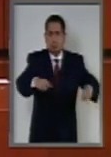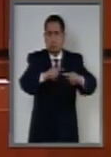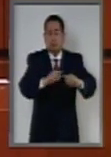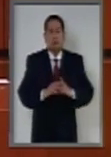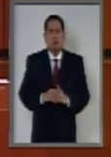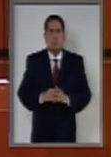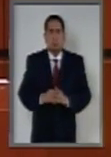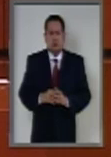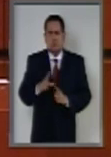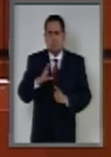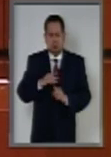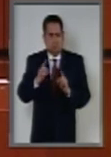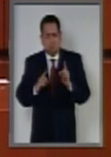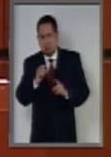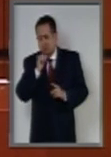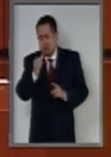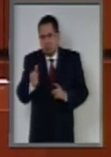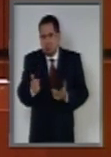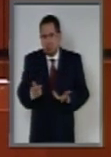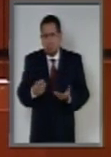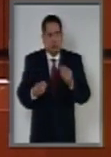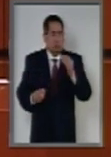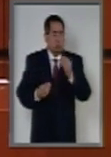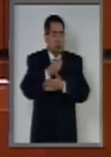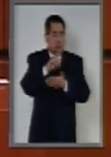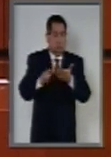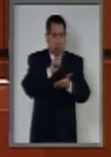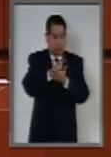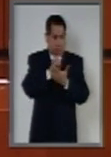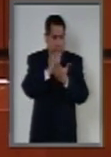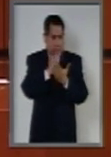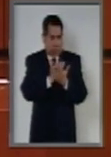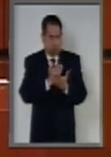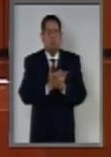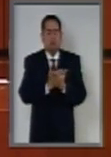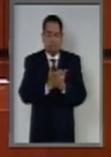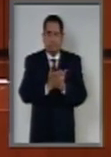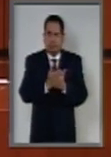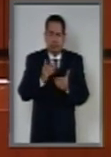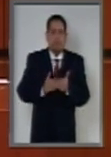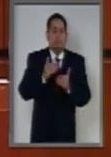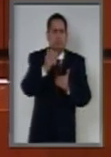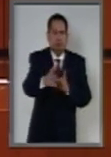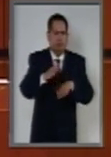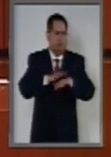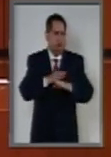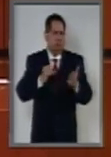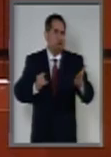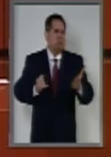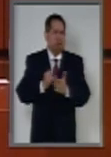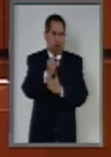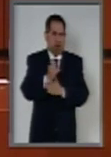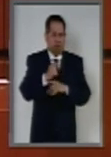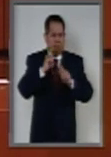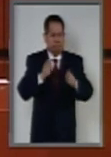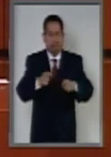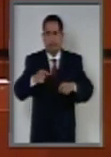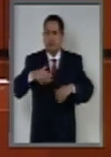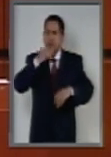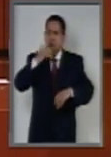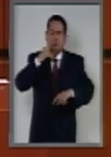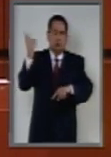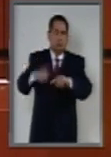No tenemos la menor duda que con la nueva legislación daremos un paso decidido en el combate a la